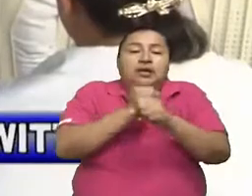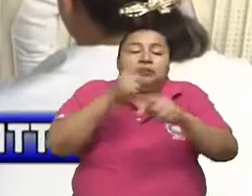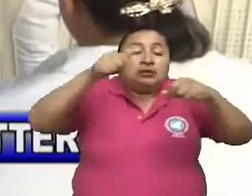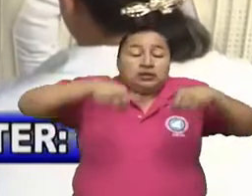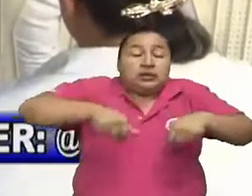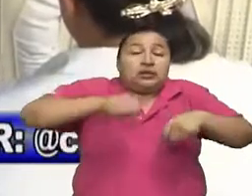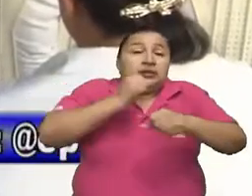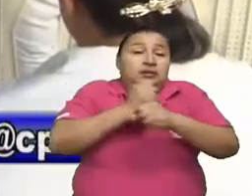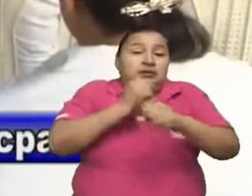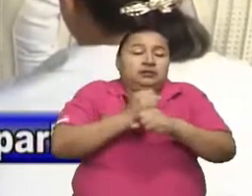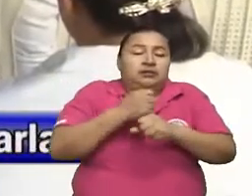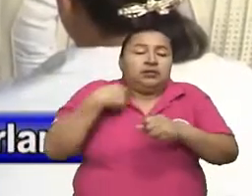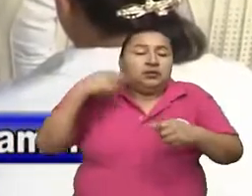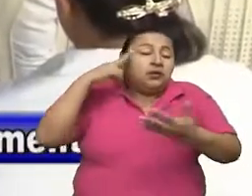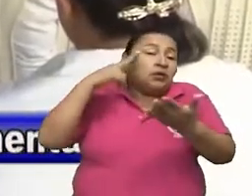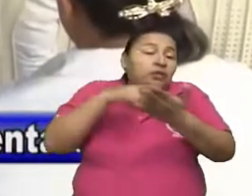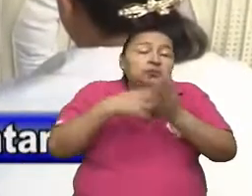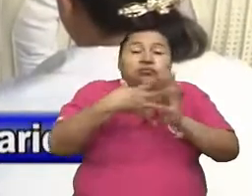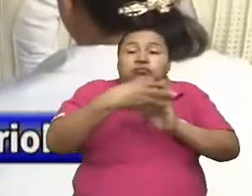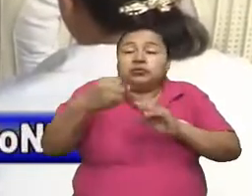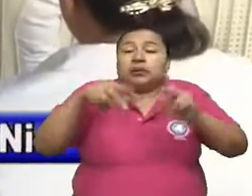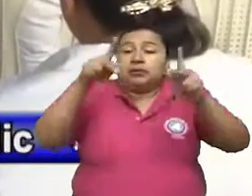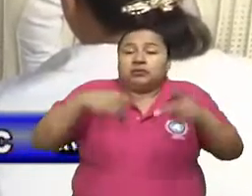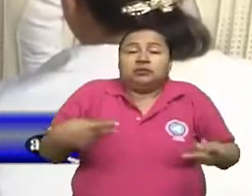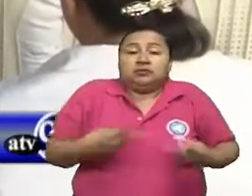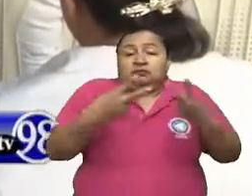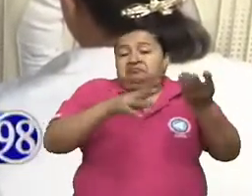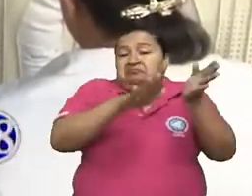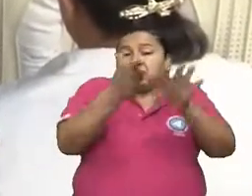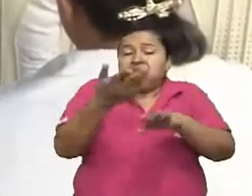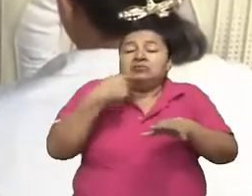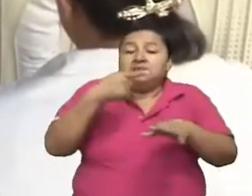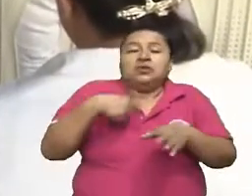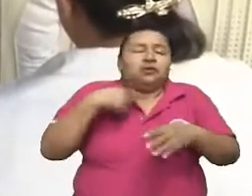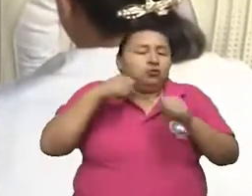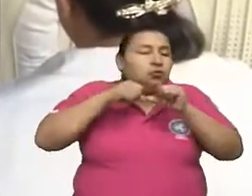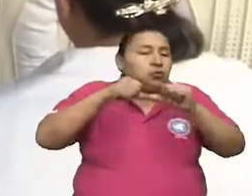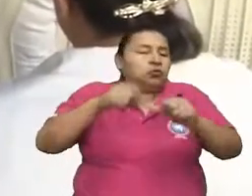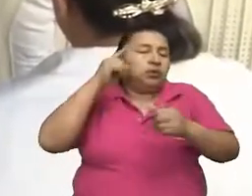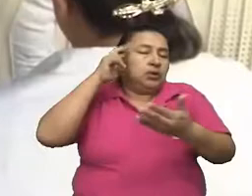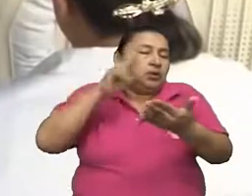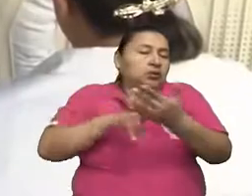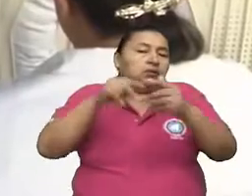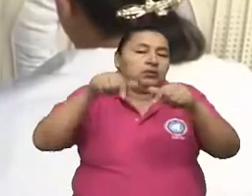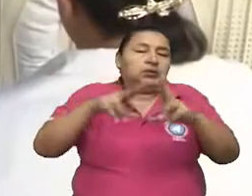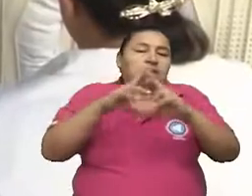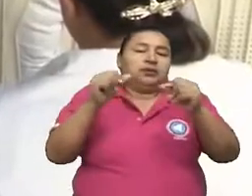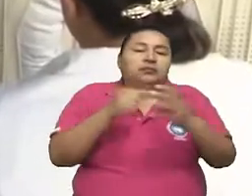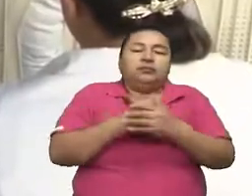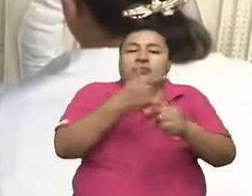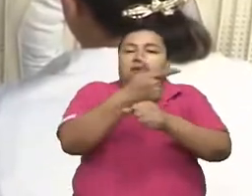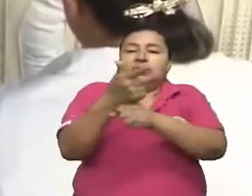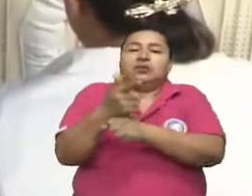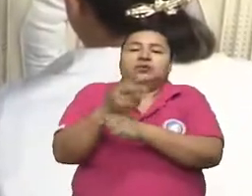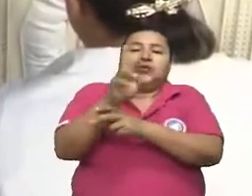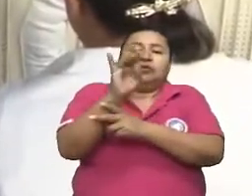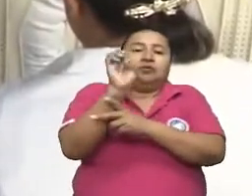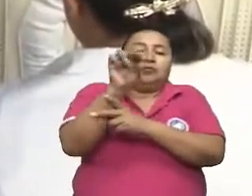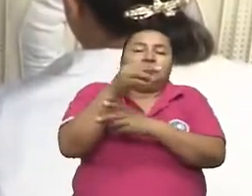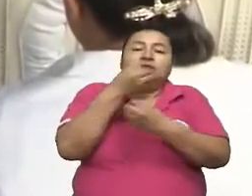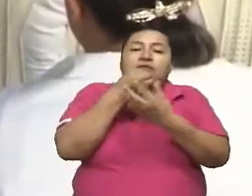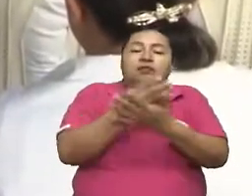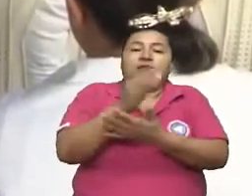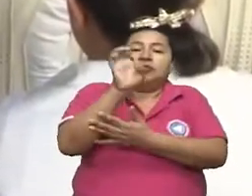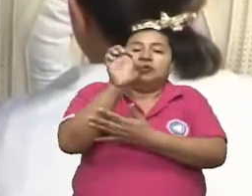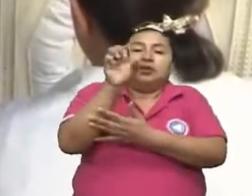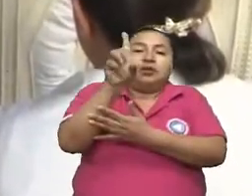gesta, el legado de quienes ofrendaron sus vidas sigue presente en nuestro país. Con cámara de Rubén Castro,